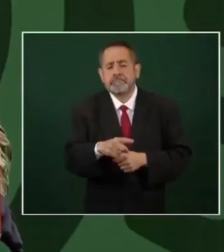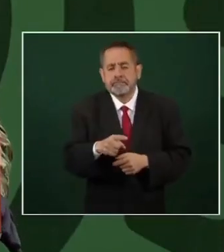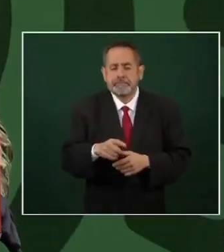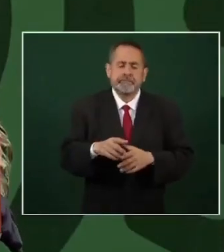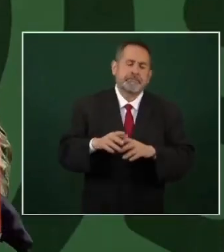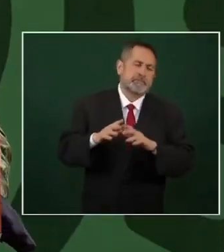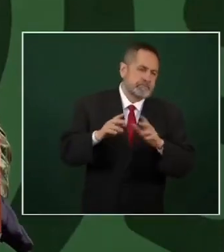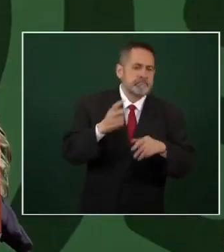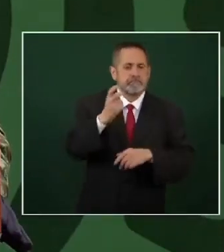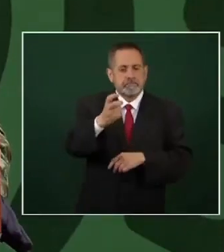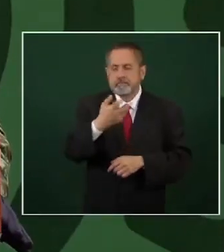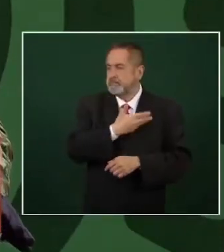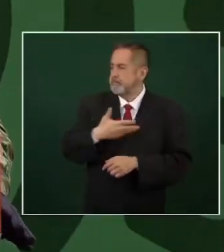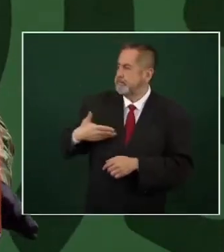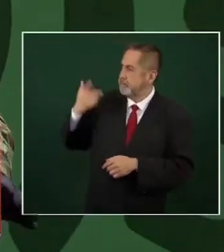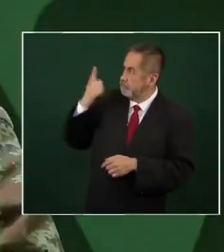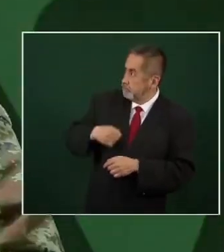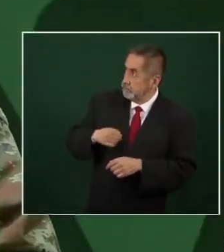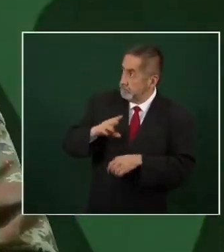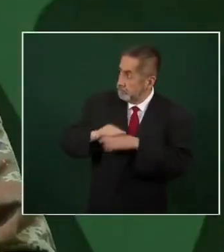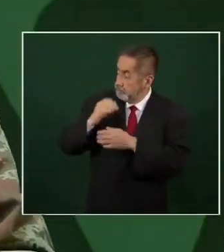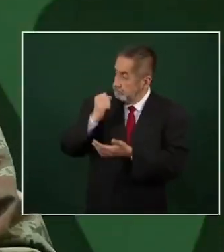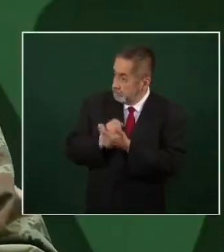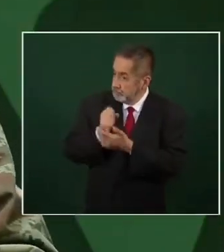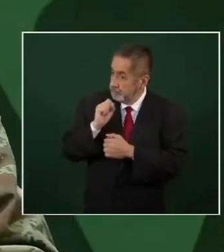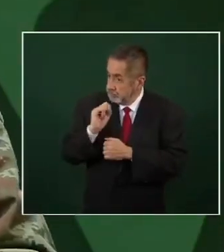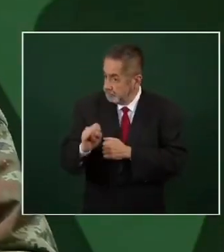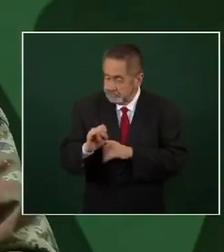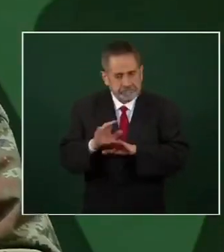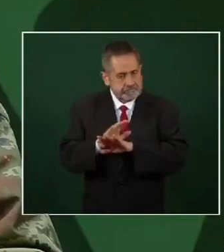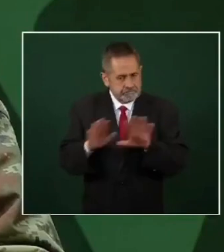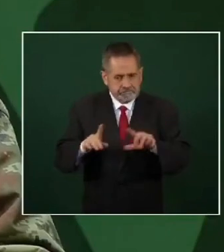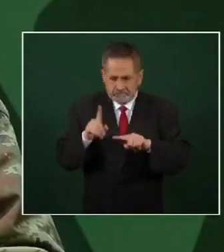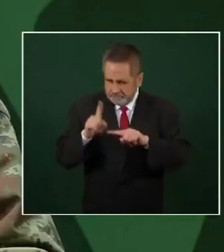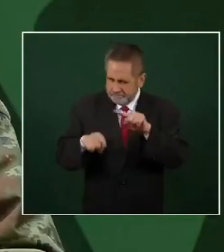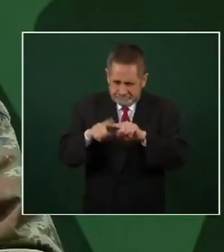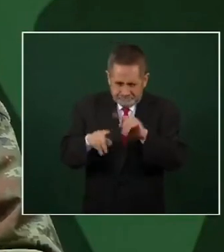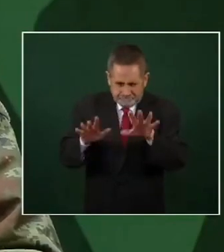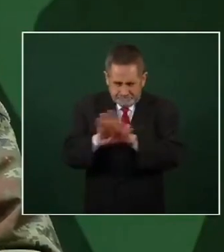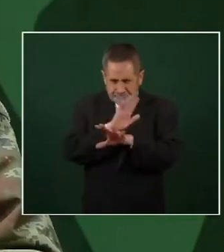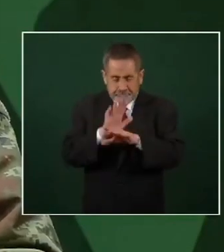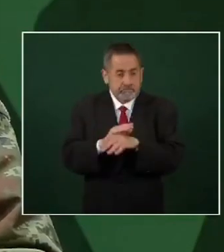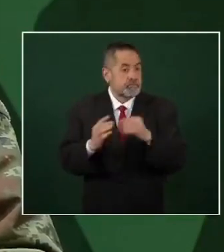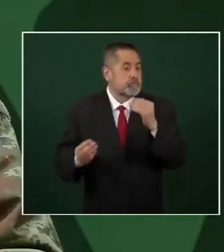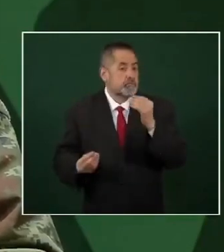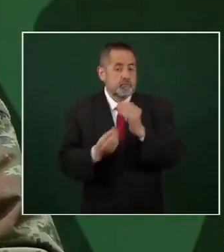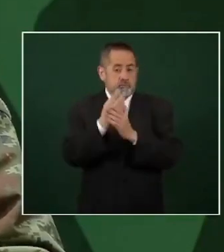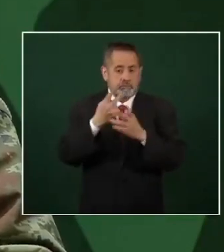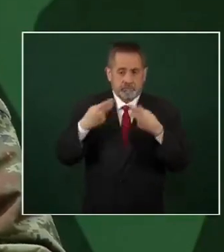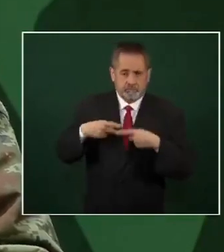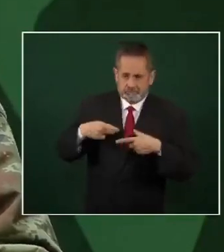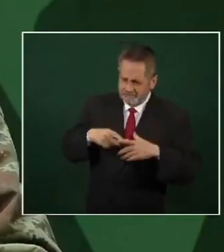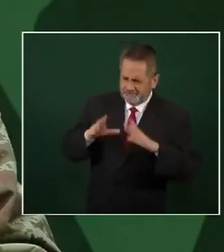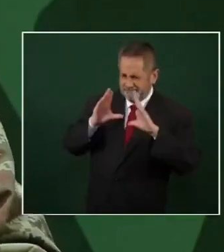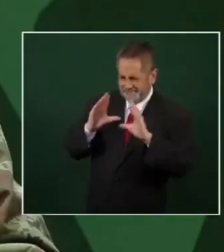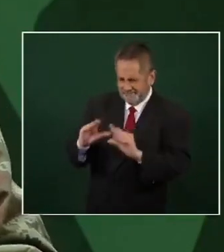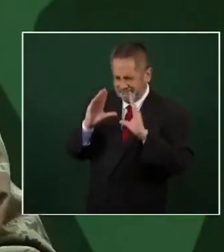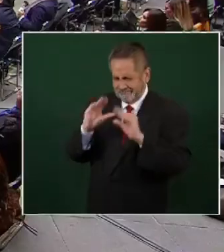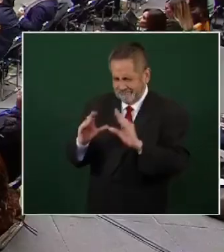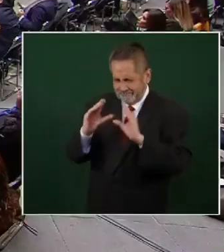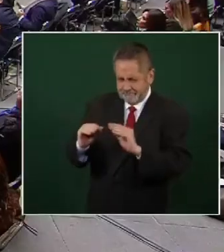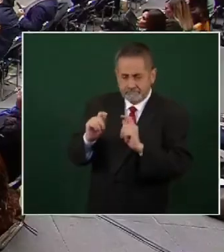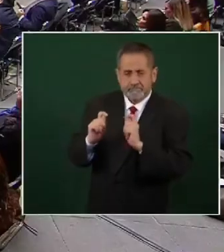la instrucción del presidente y aprobación del proyecto empezamos a preparar personal para